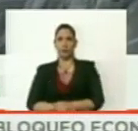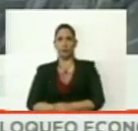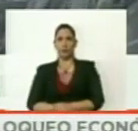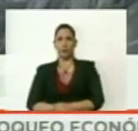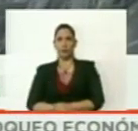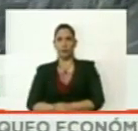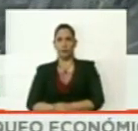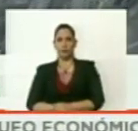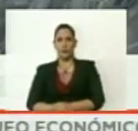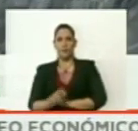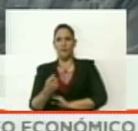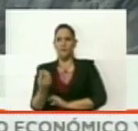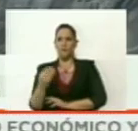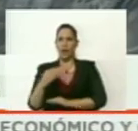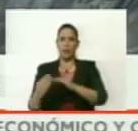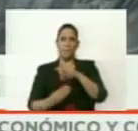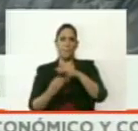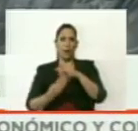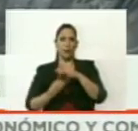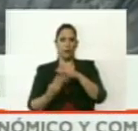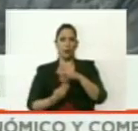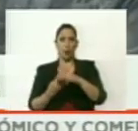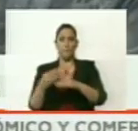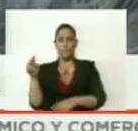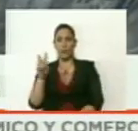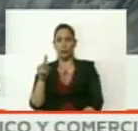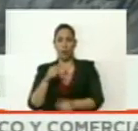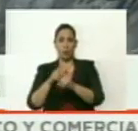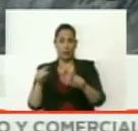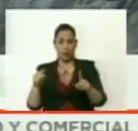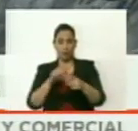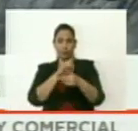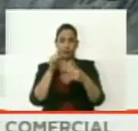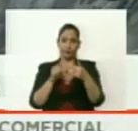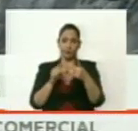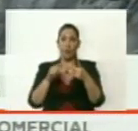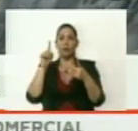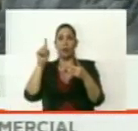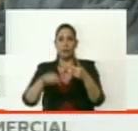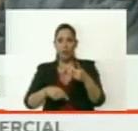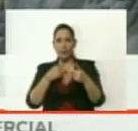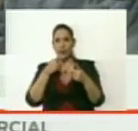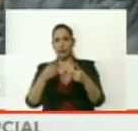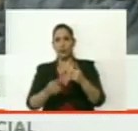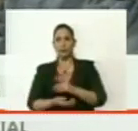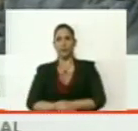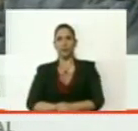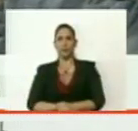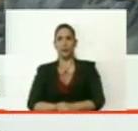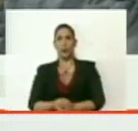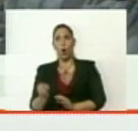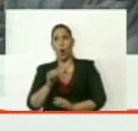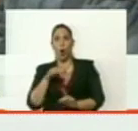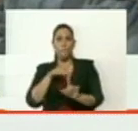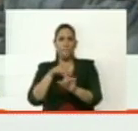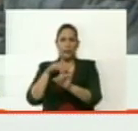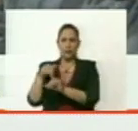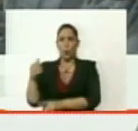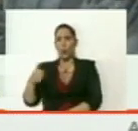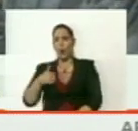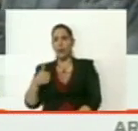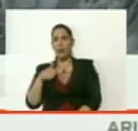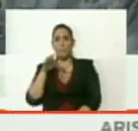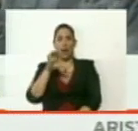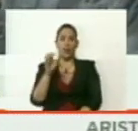las carencias básicas de los venezolanos, pero por otro lado también afirmaba o amenazaba que cualquier país